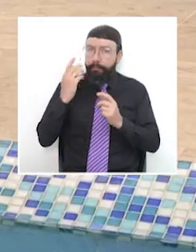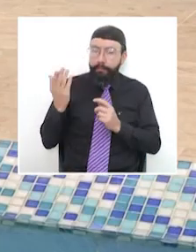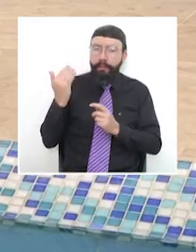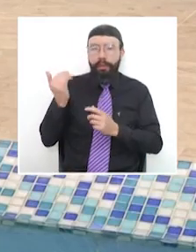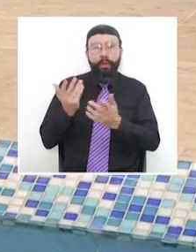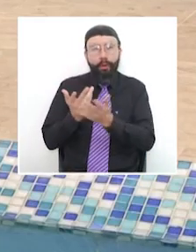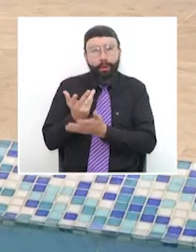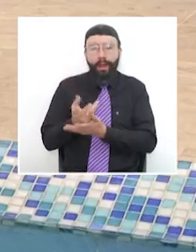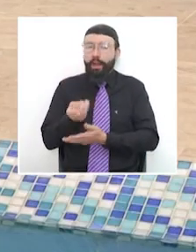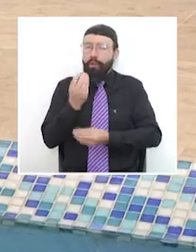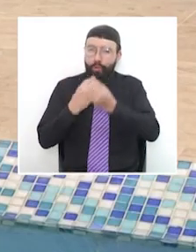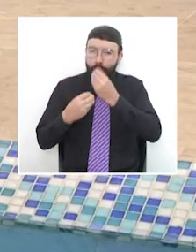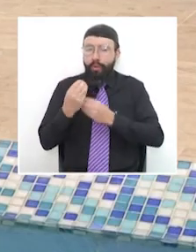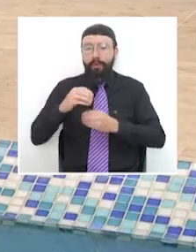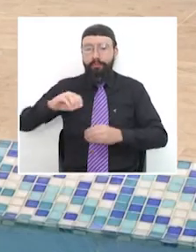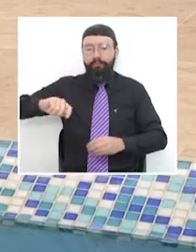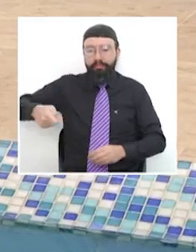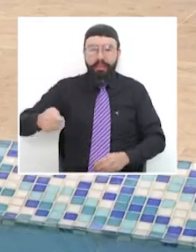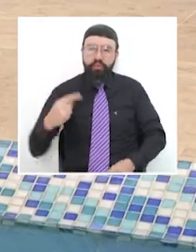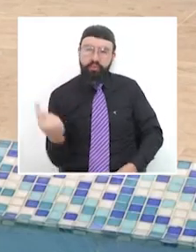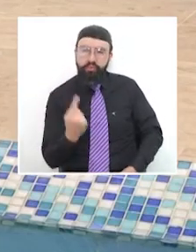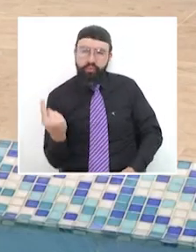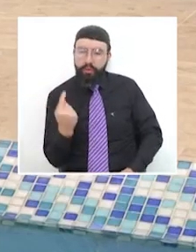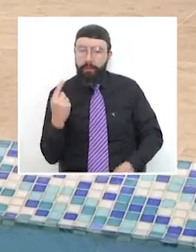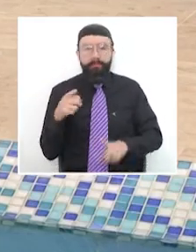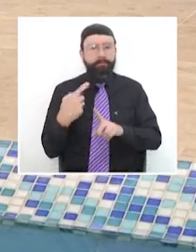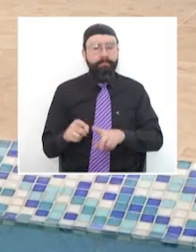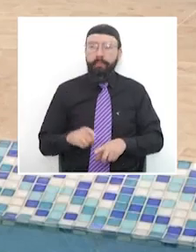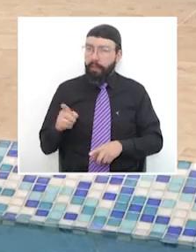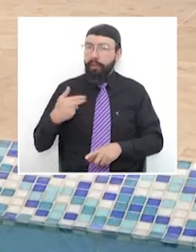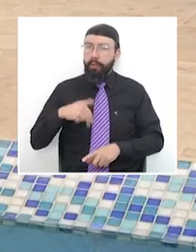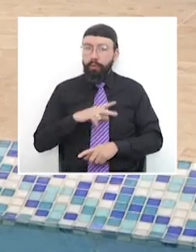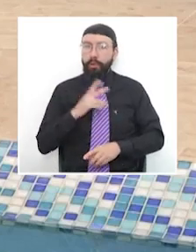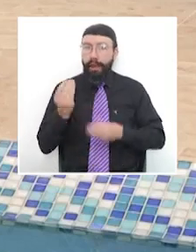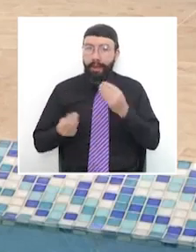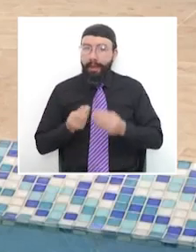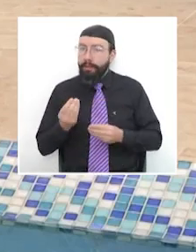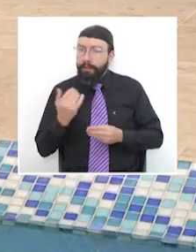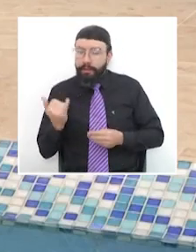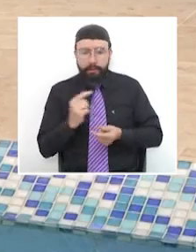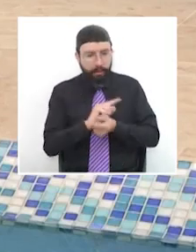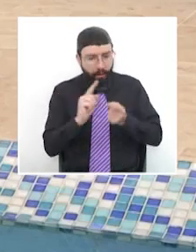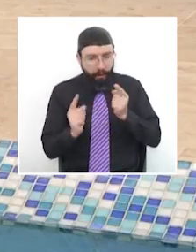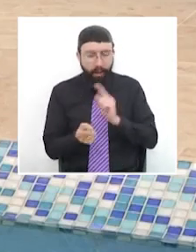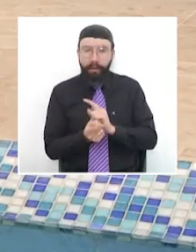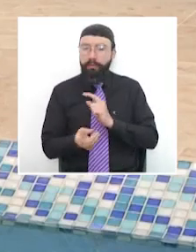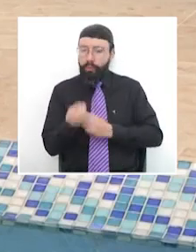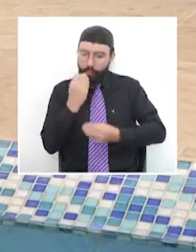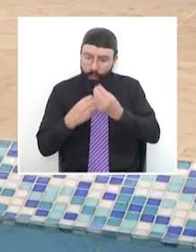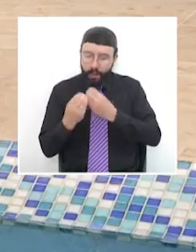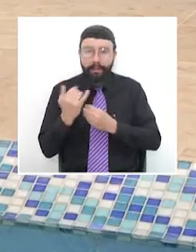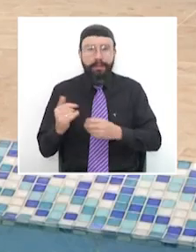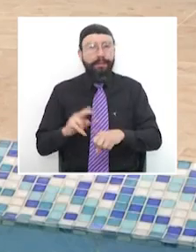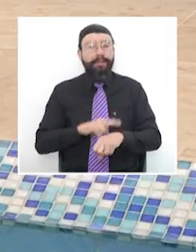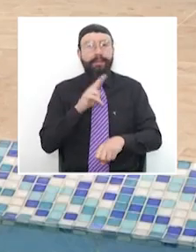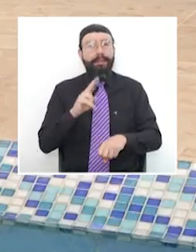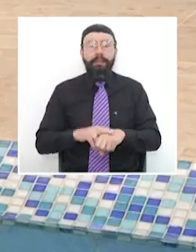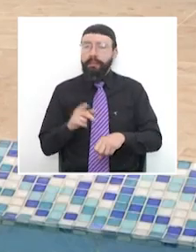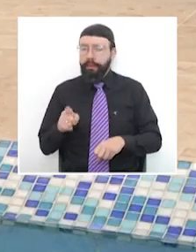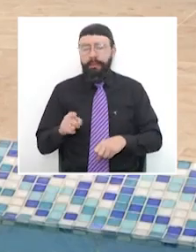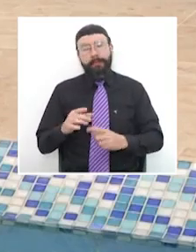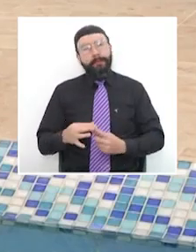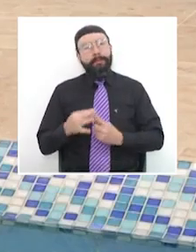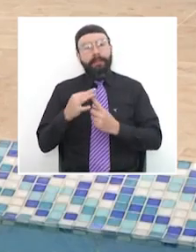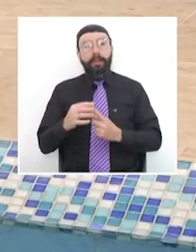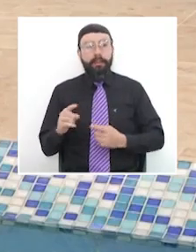de alimentación, de batidos, todo lo que hemos hecho nosotros para transformar los componentes de la naturaleza en ese complemento ideal para